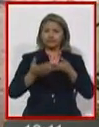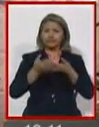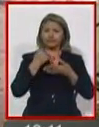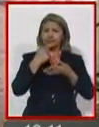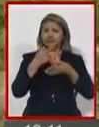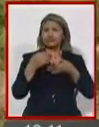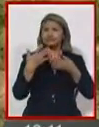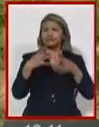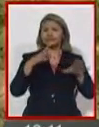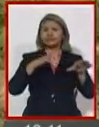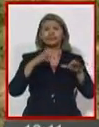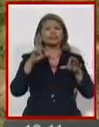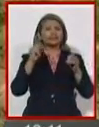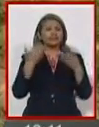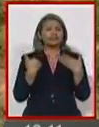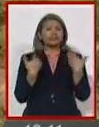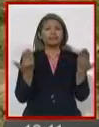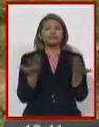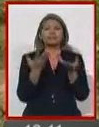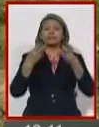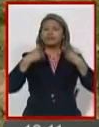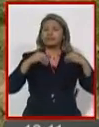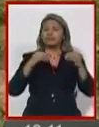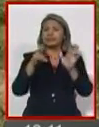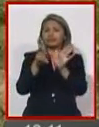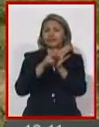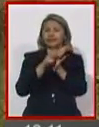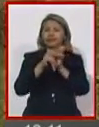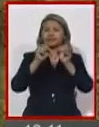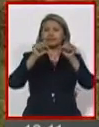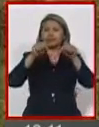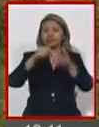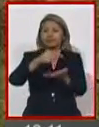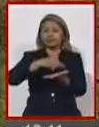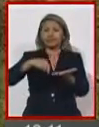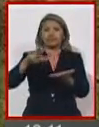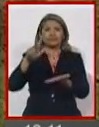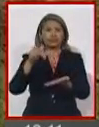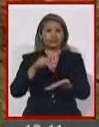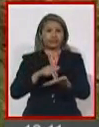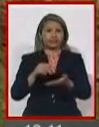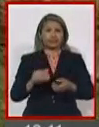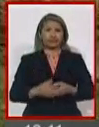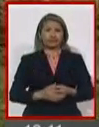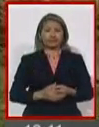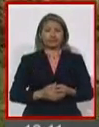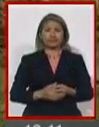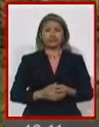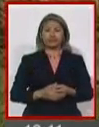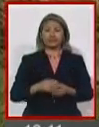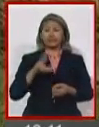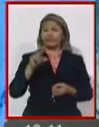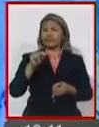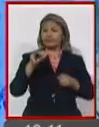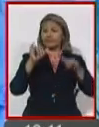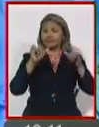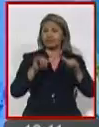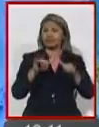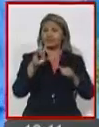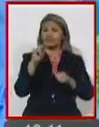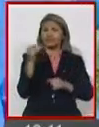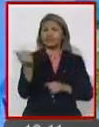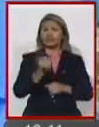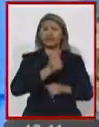según ellos, indicaron que lo hacen porque no tienen dónde vender, ya que le prohibieron asentarse en la rotonda del Plan 3000. No estamos sentando. Los que